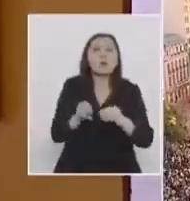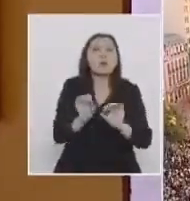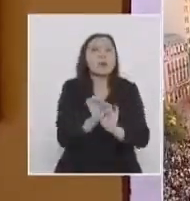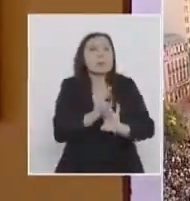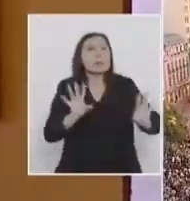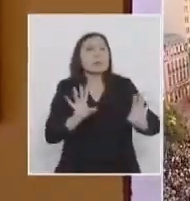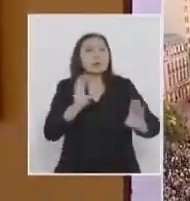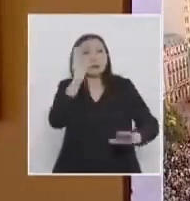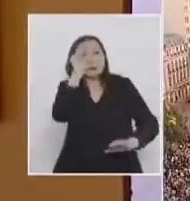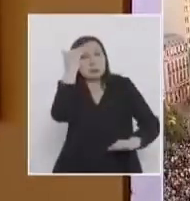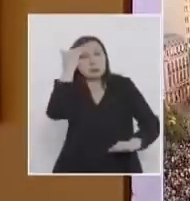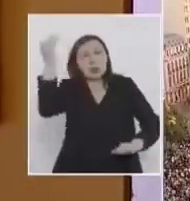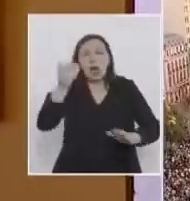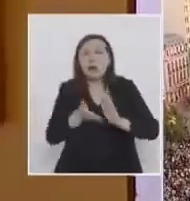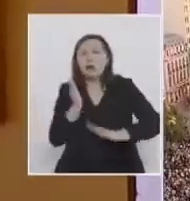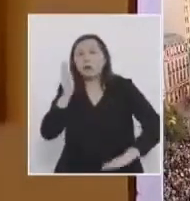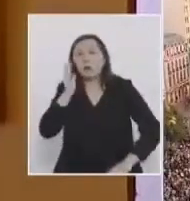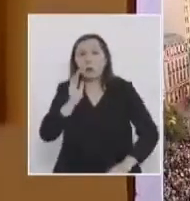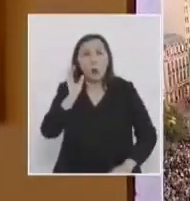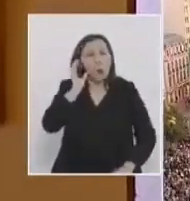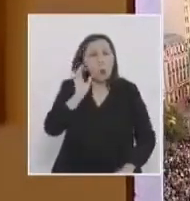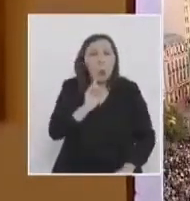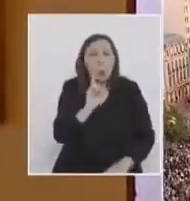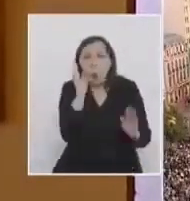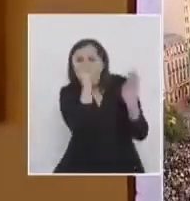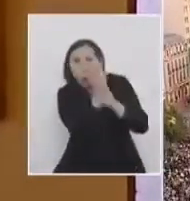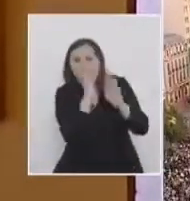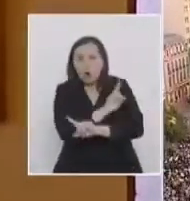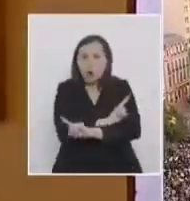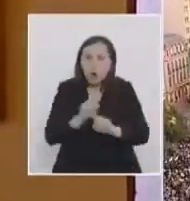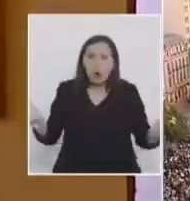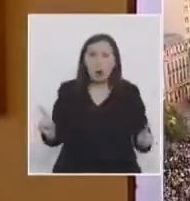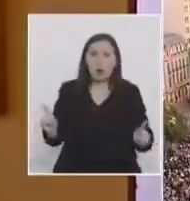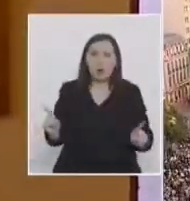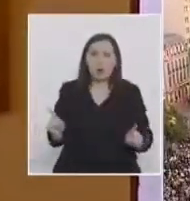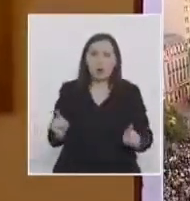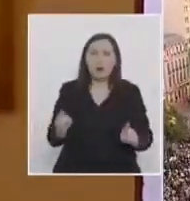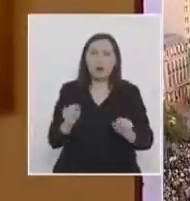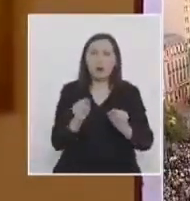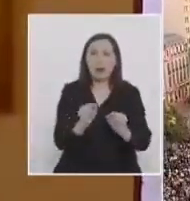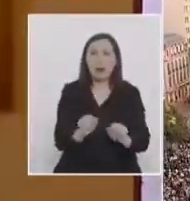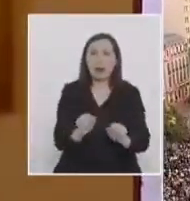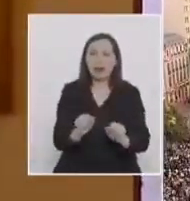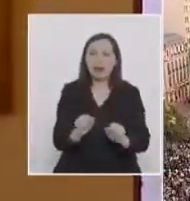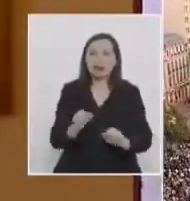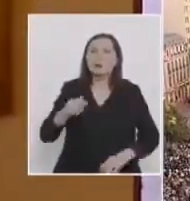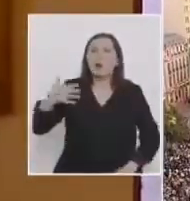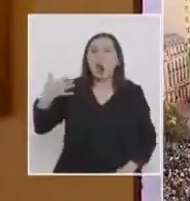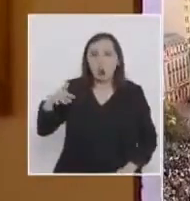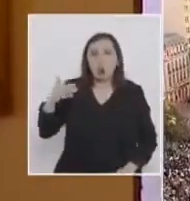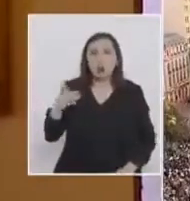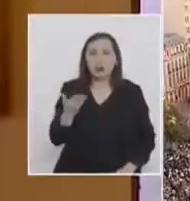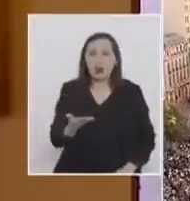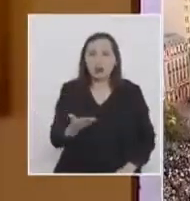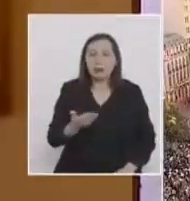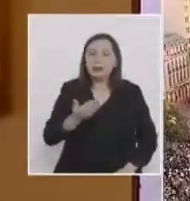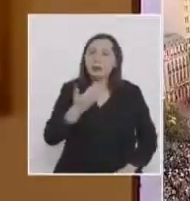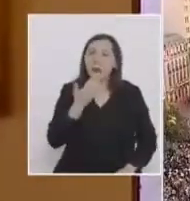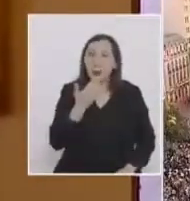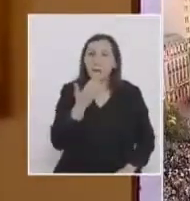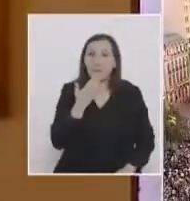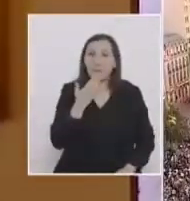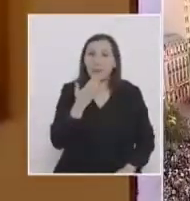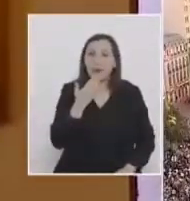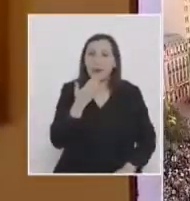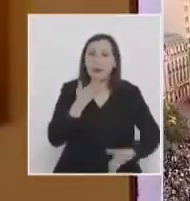escuchar, no estar escondido. Y para eso es importante que también